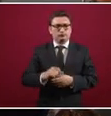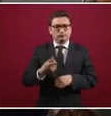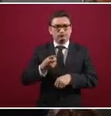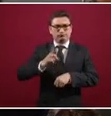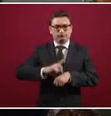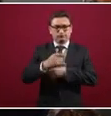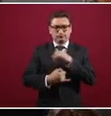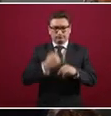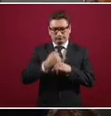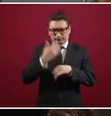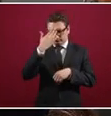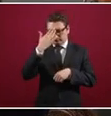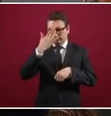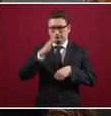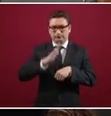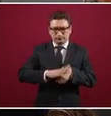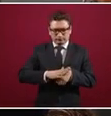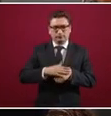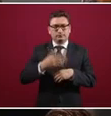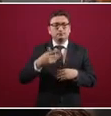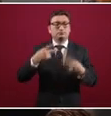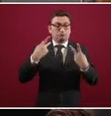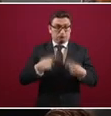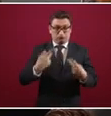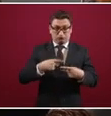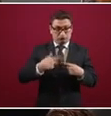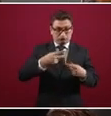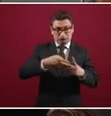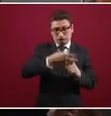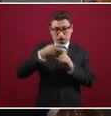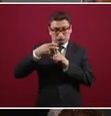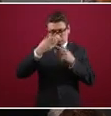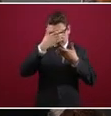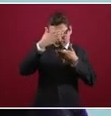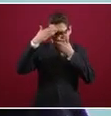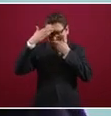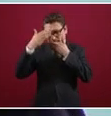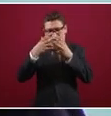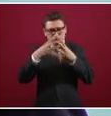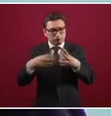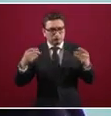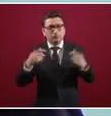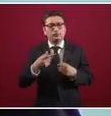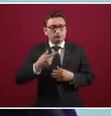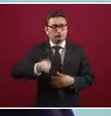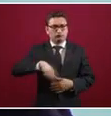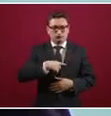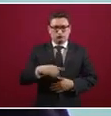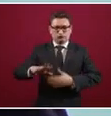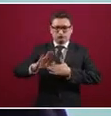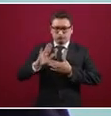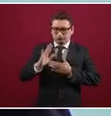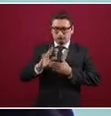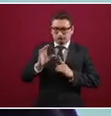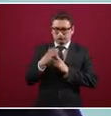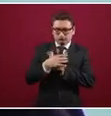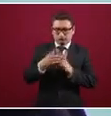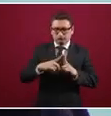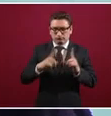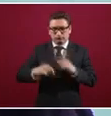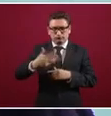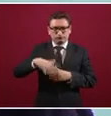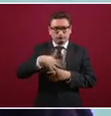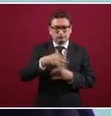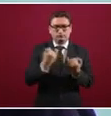el día internacional contra las desapariciones de personas reiteramos nuestro compromiso desde la comisión nacional de búsqueda y desde la